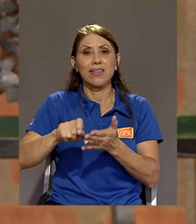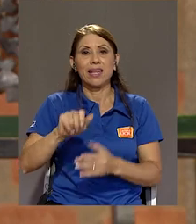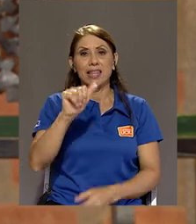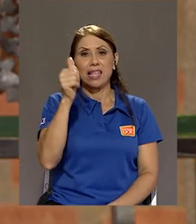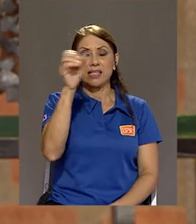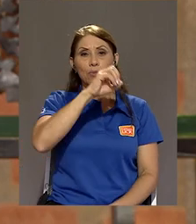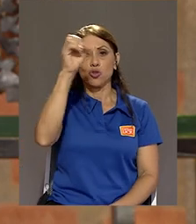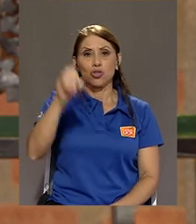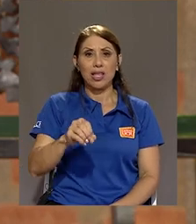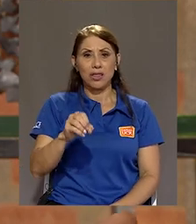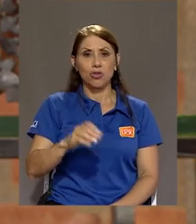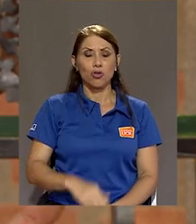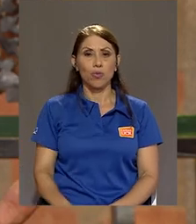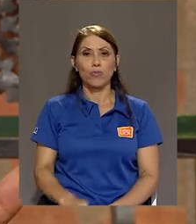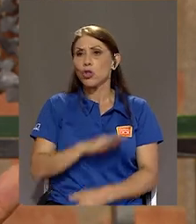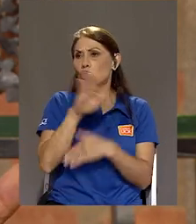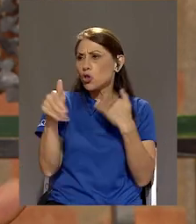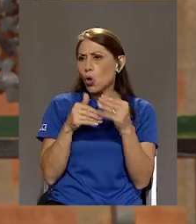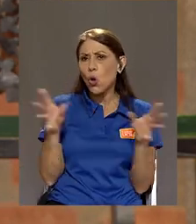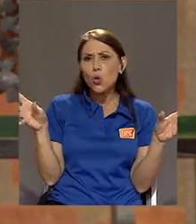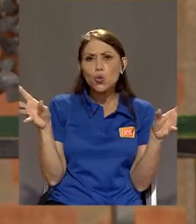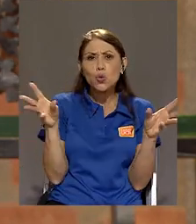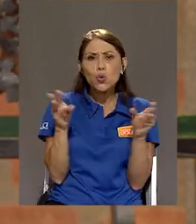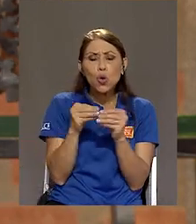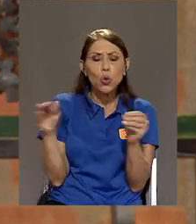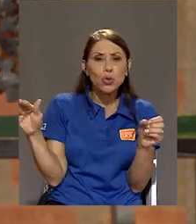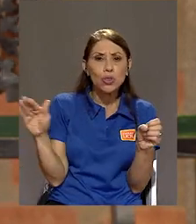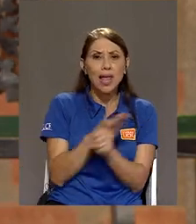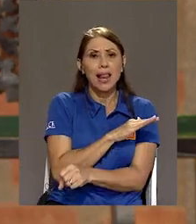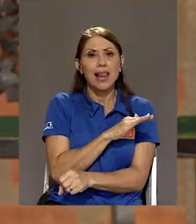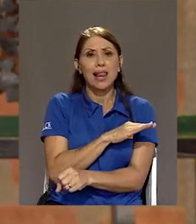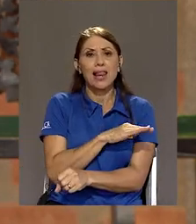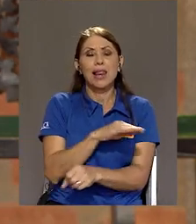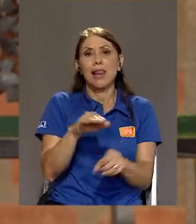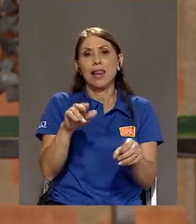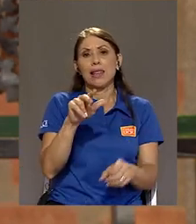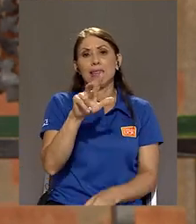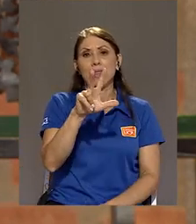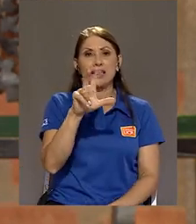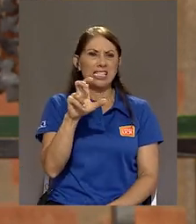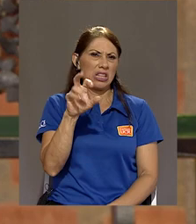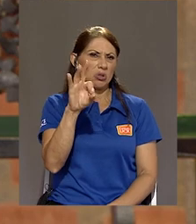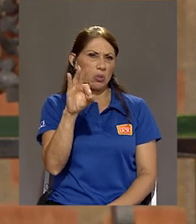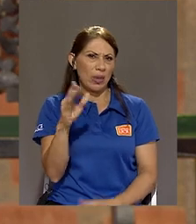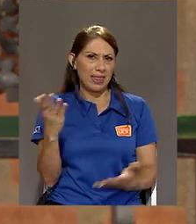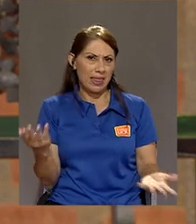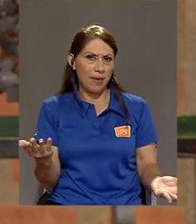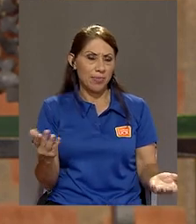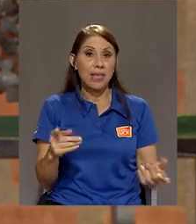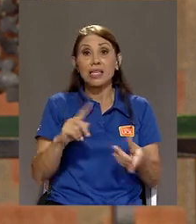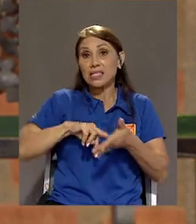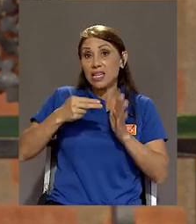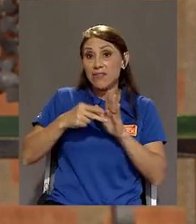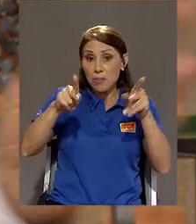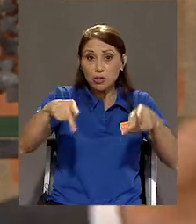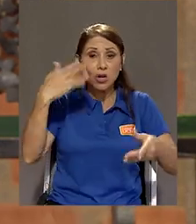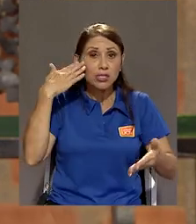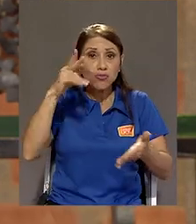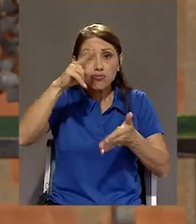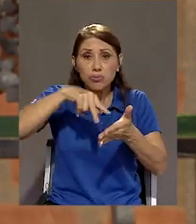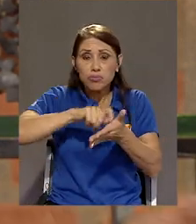habitantes. Imagínense. Claro. Eran un 90% de analfabetos. Entonces, aún en administración de